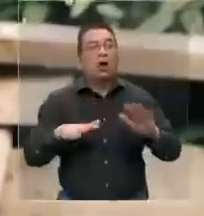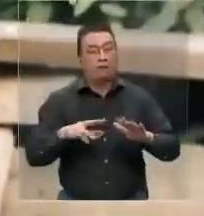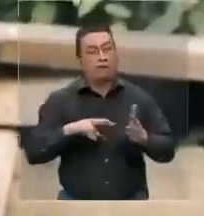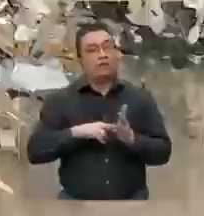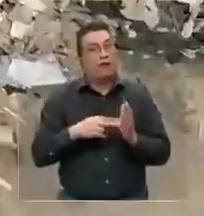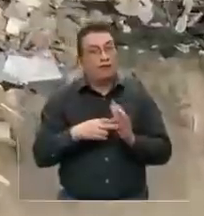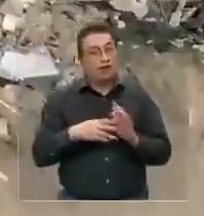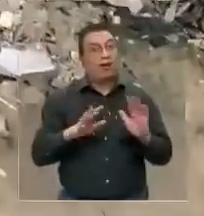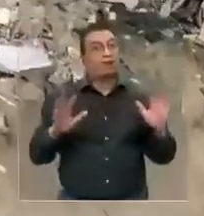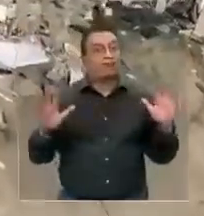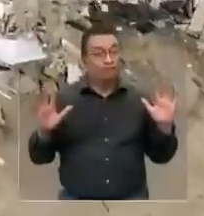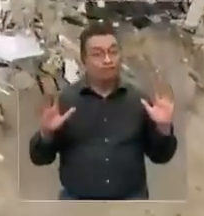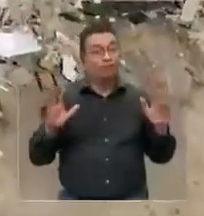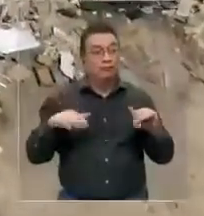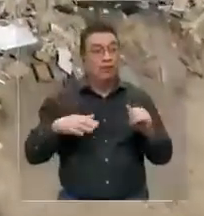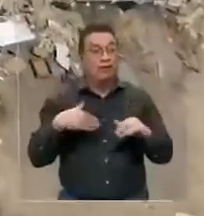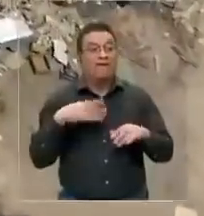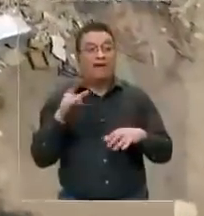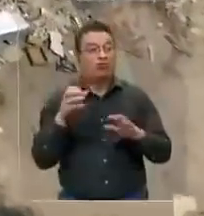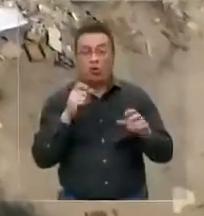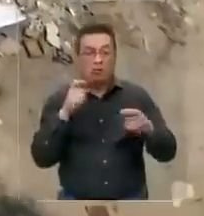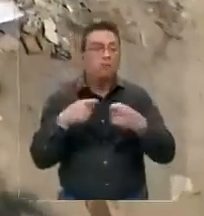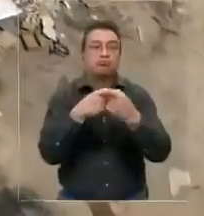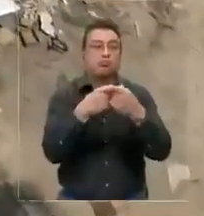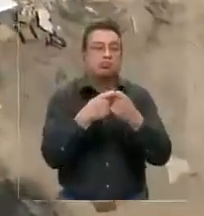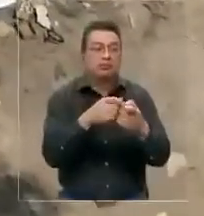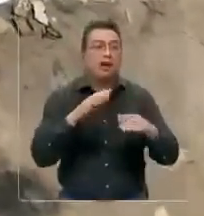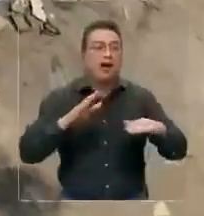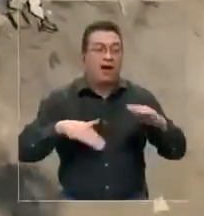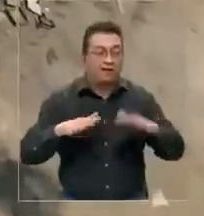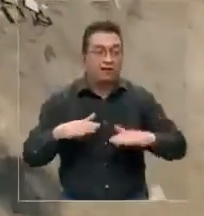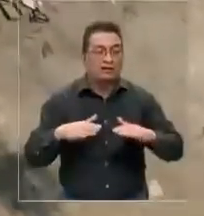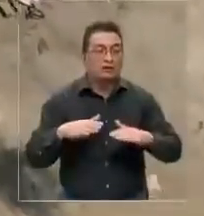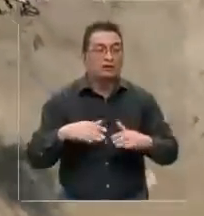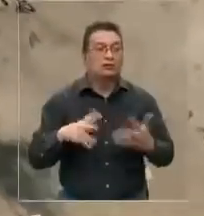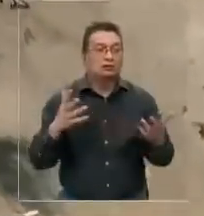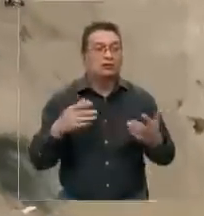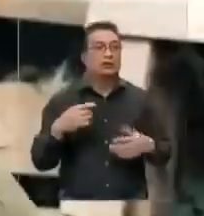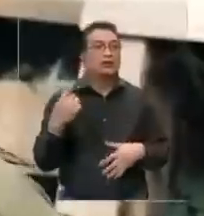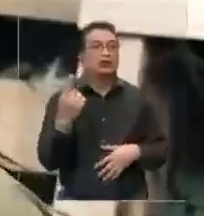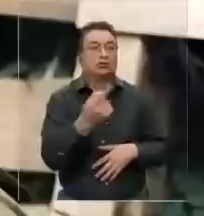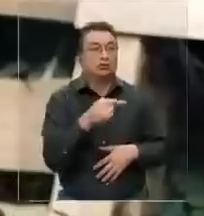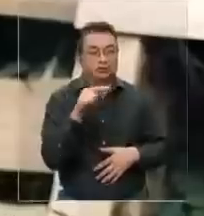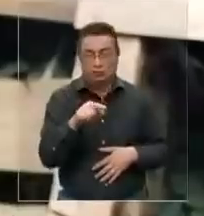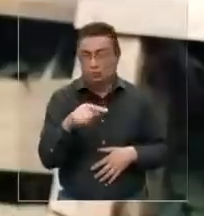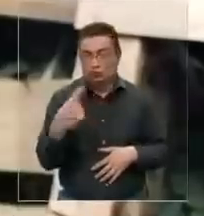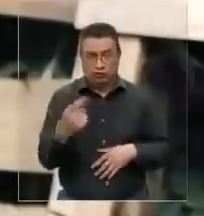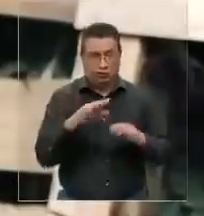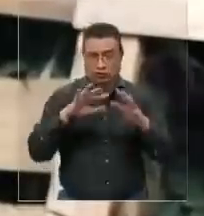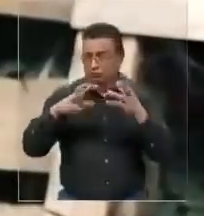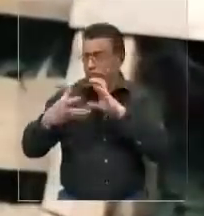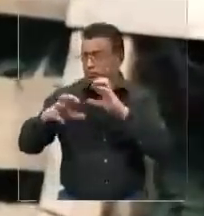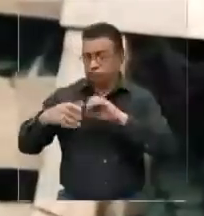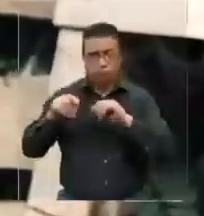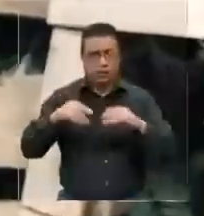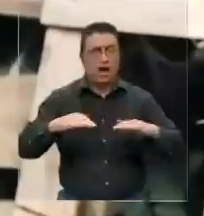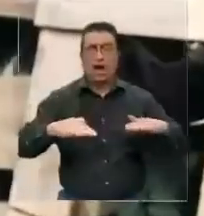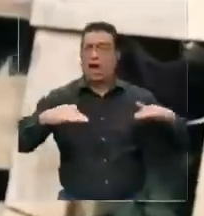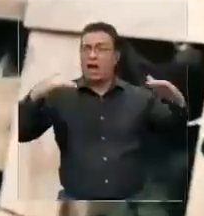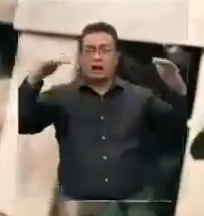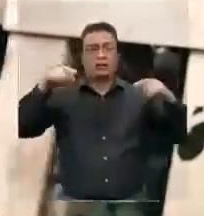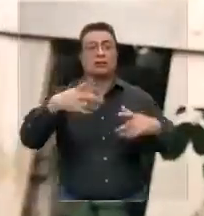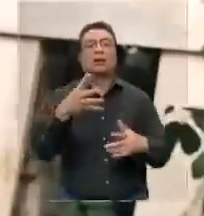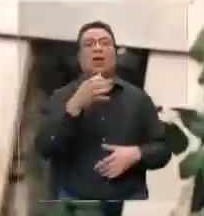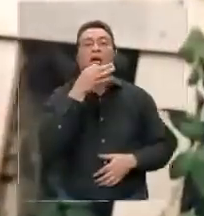problemas también. Cuando los dejo botar la basura. Entonces me desarmaron todo. Mire, si esto no estaba así, esto era alto. ¿Qué